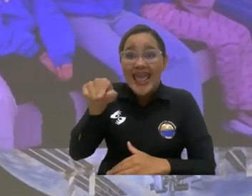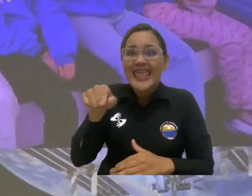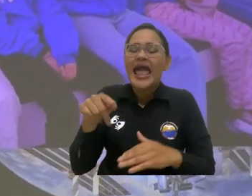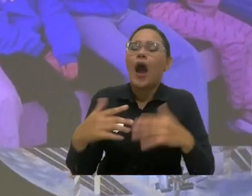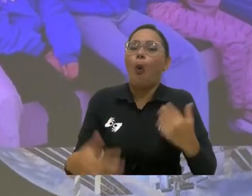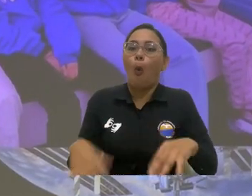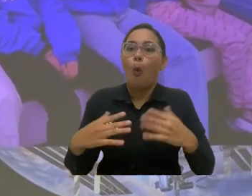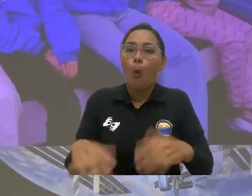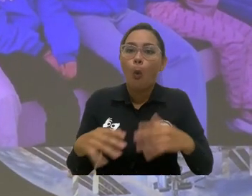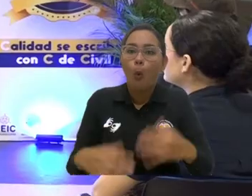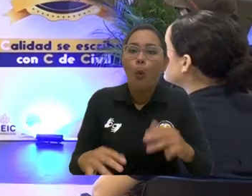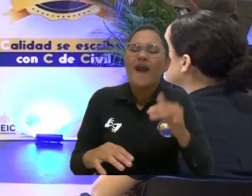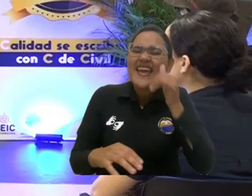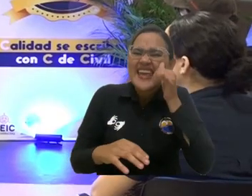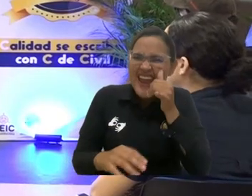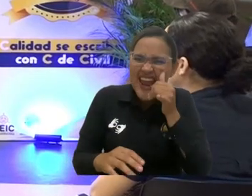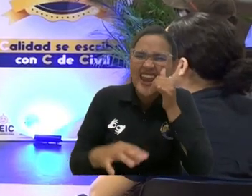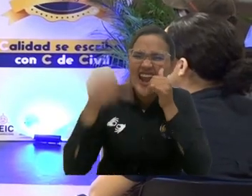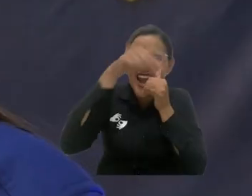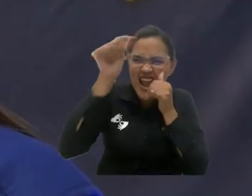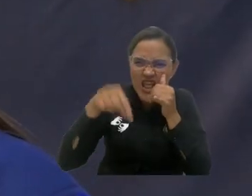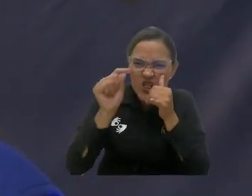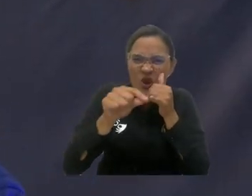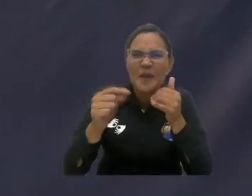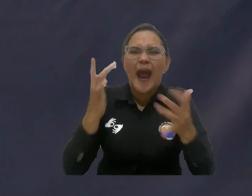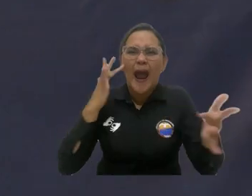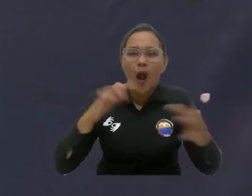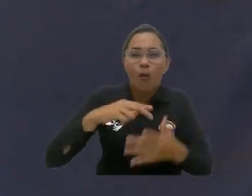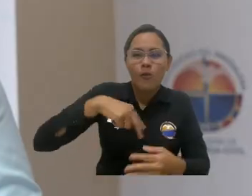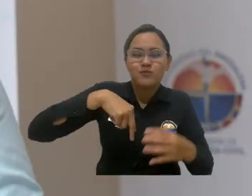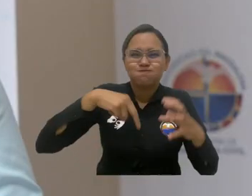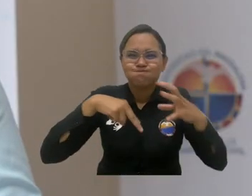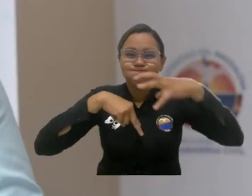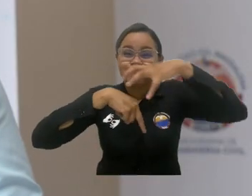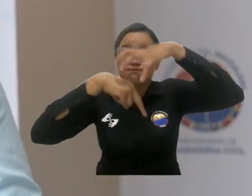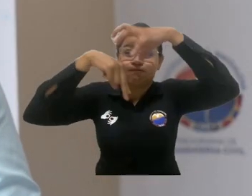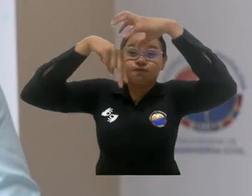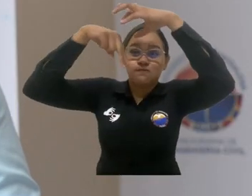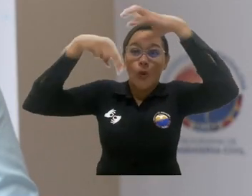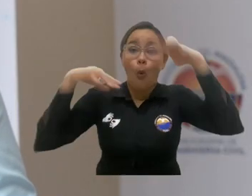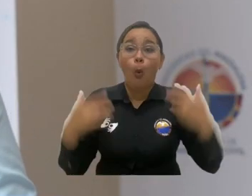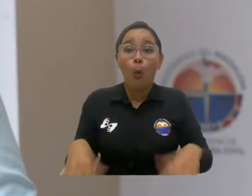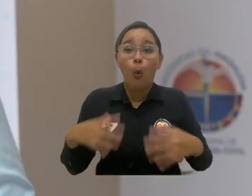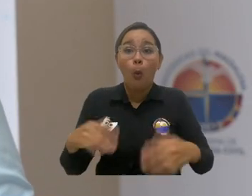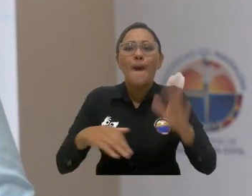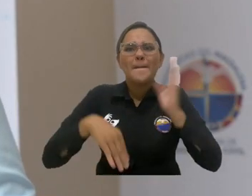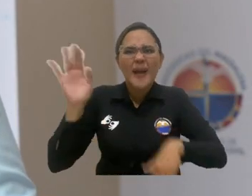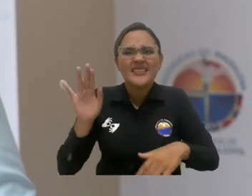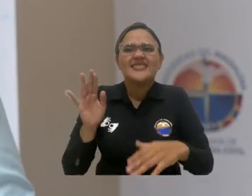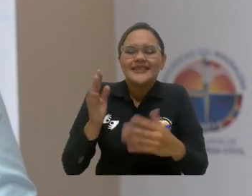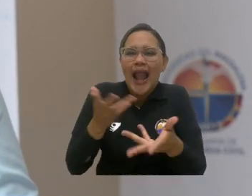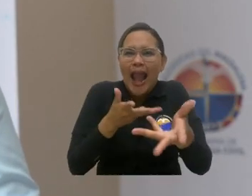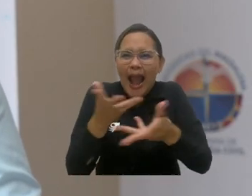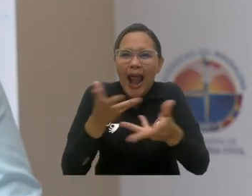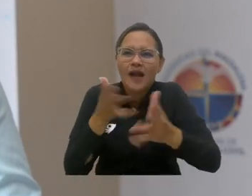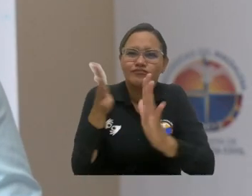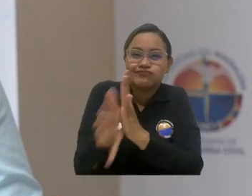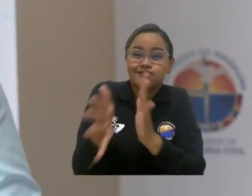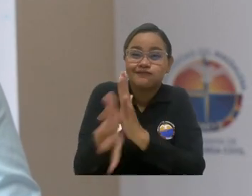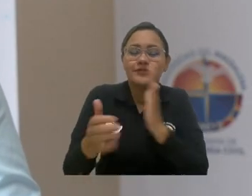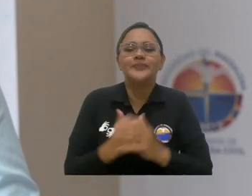electrónica y astronauta análoga quien compartió sus experiencias que ellos puedan adquirir conocimientos puedan